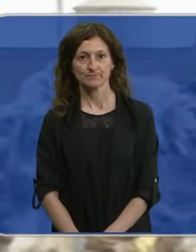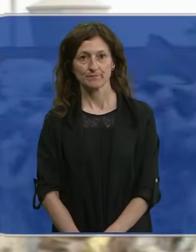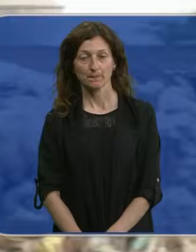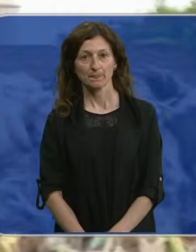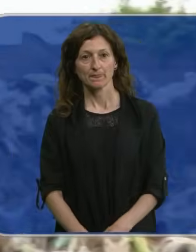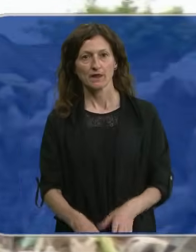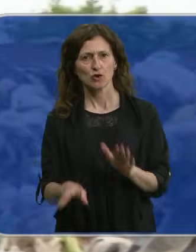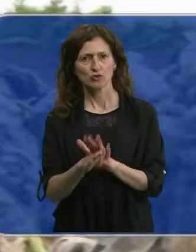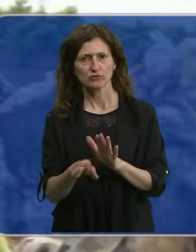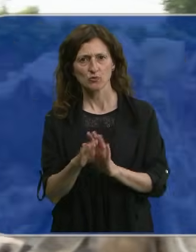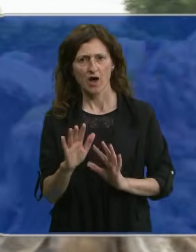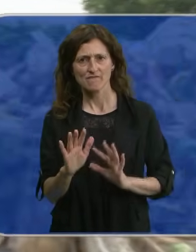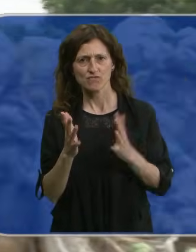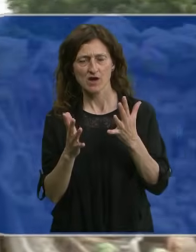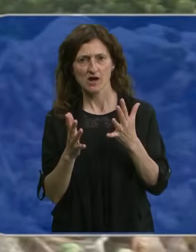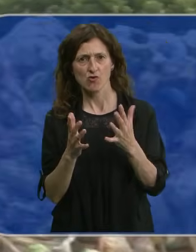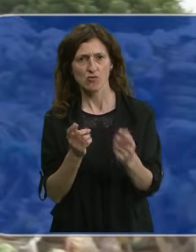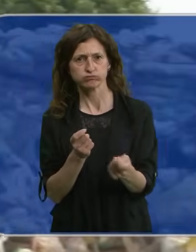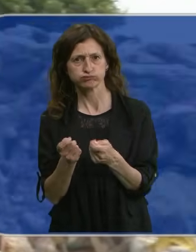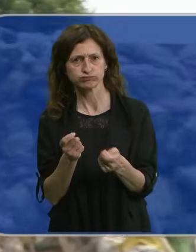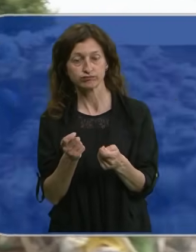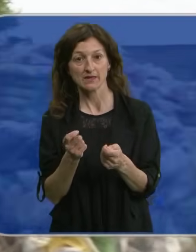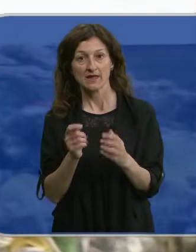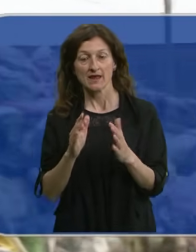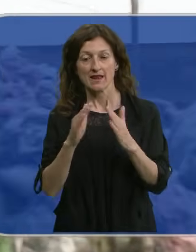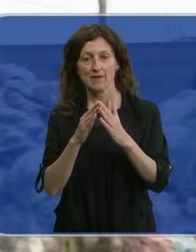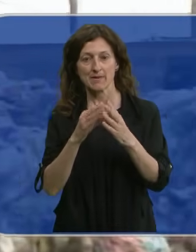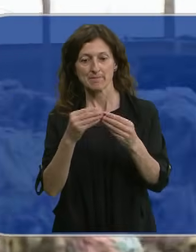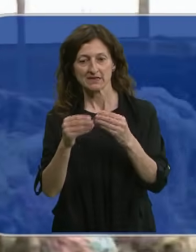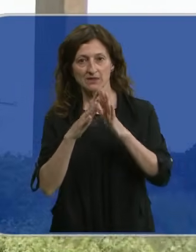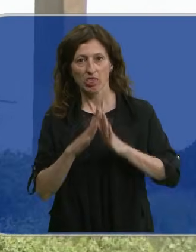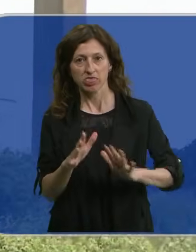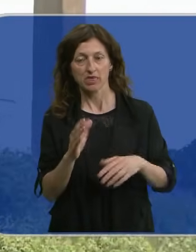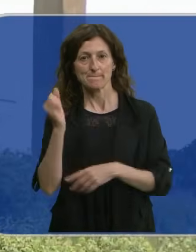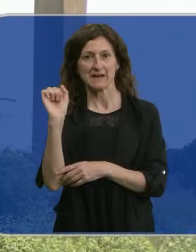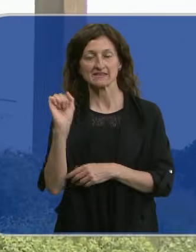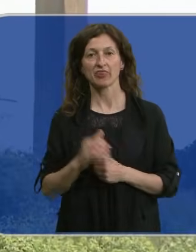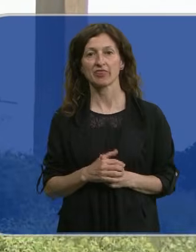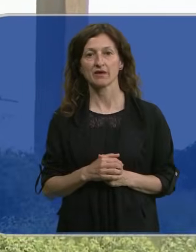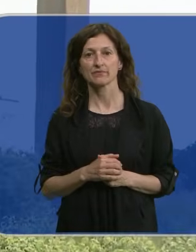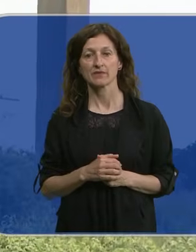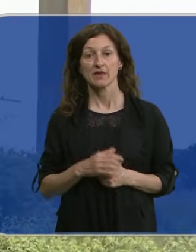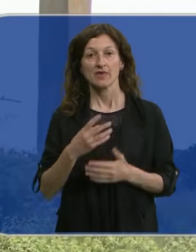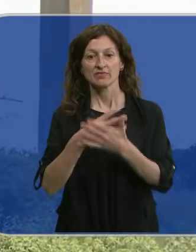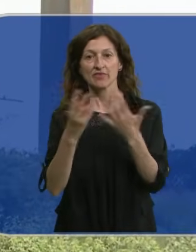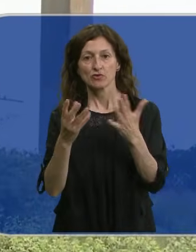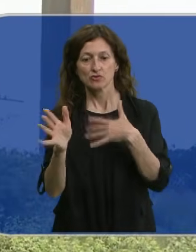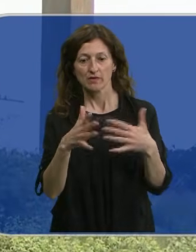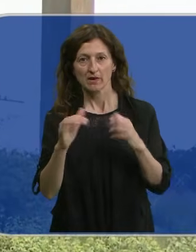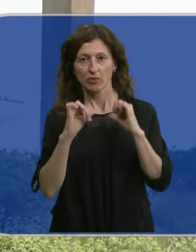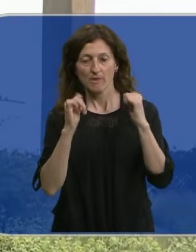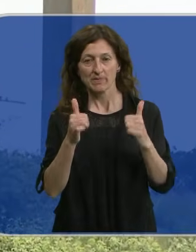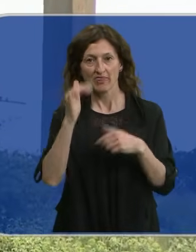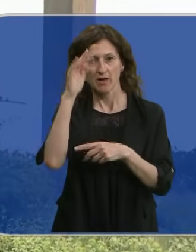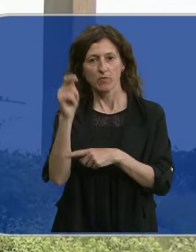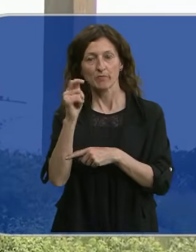Un mes después continúa activo, aunque controlado, el incendio de la nave de plásticos abandonada en La Bañeza. El fuego se originó el pasado 18 de marzo.